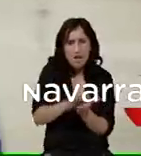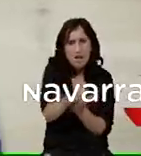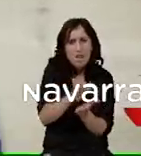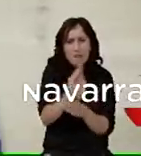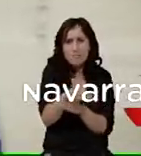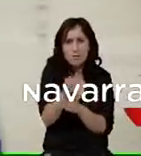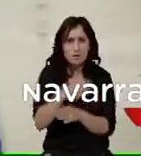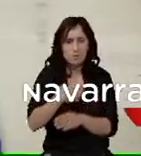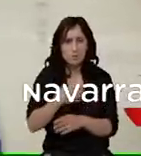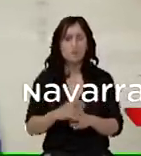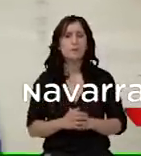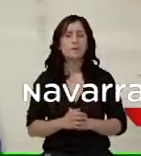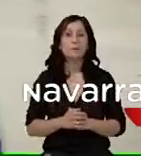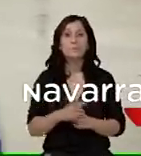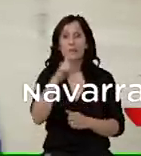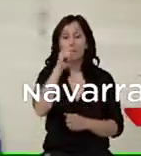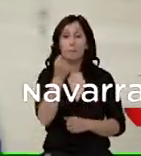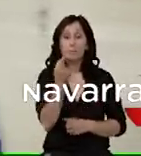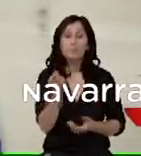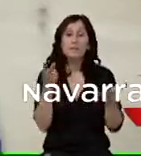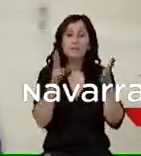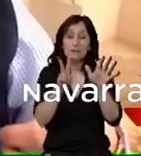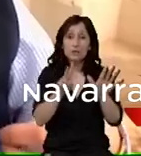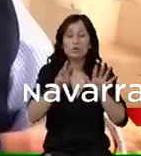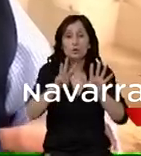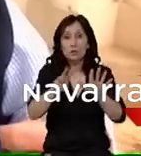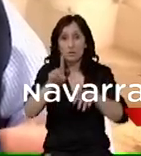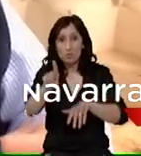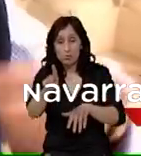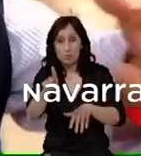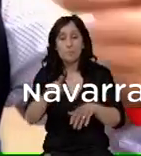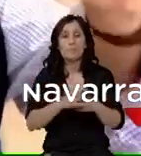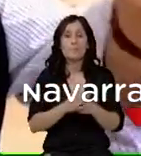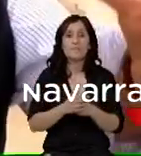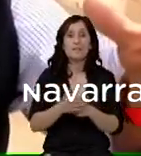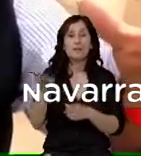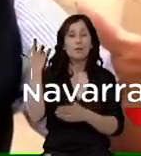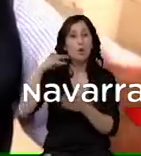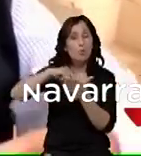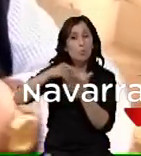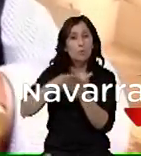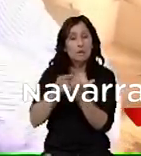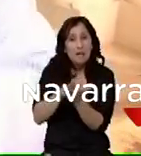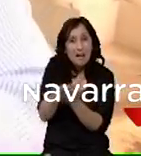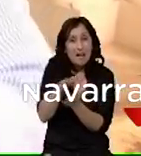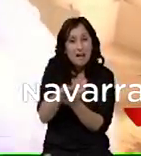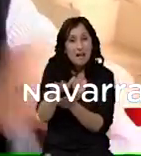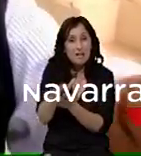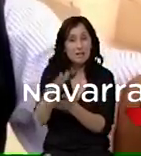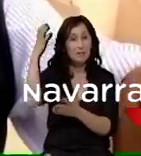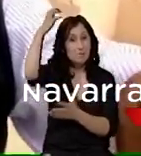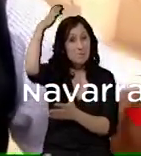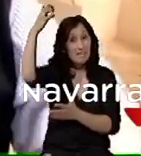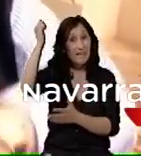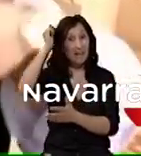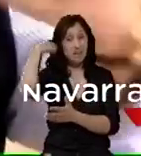y tanto es así que en 1781, cuando el gran proyecto del Canal Imperial de Aragón, lo coge